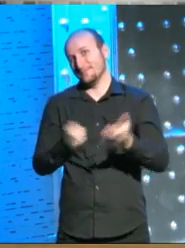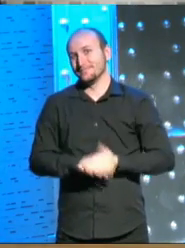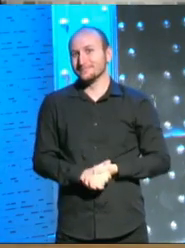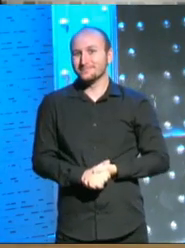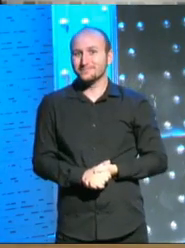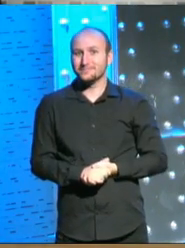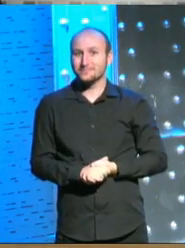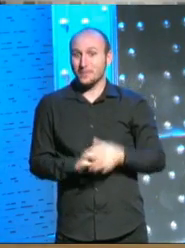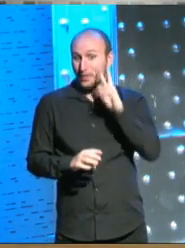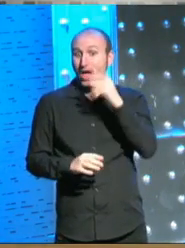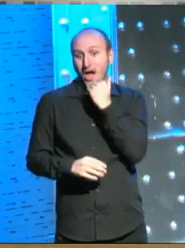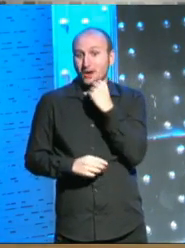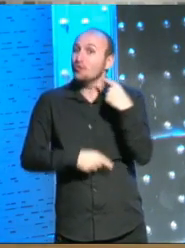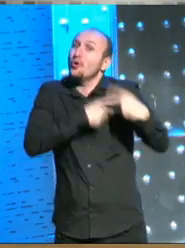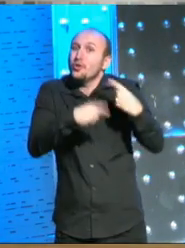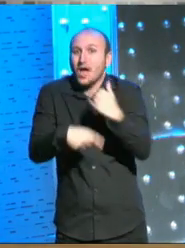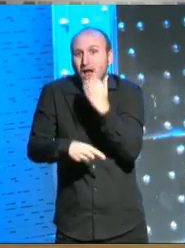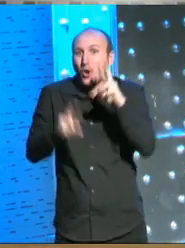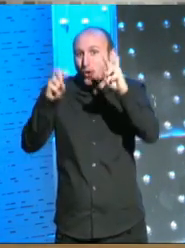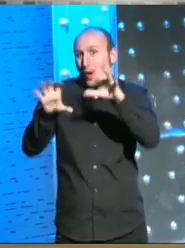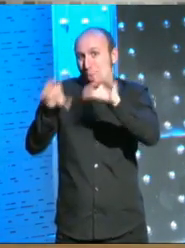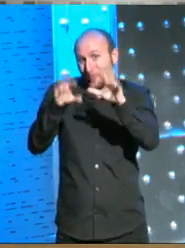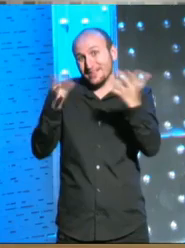¿ves? Siempre se aprende algo. Por tanto,